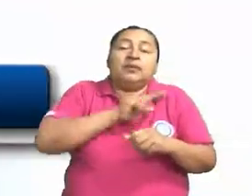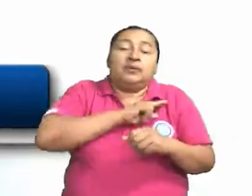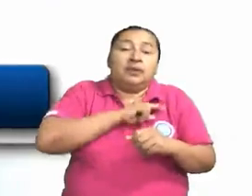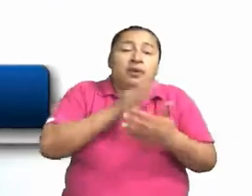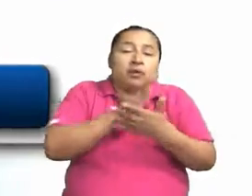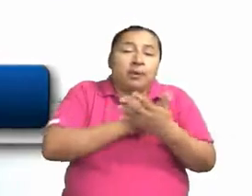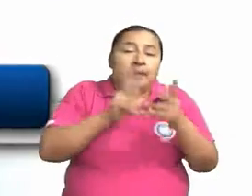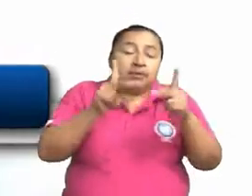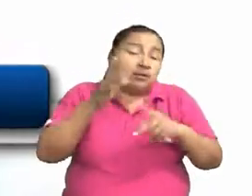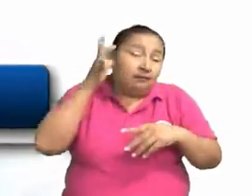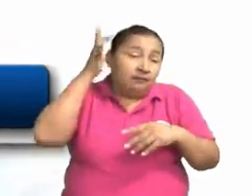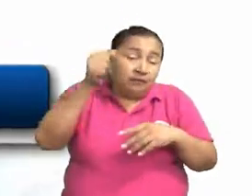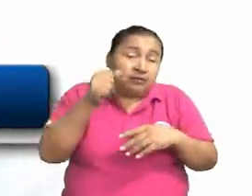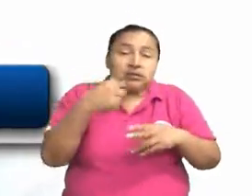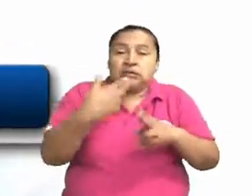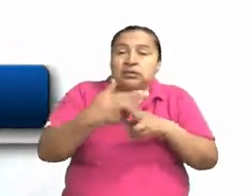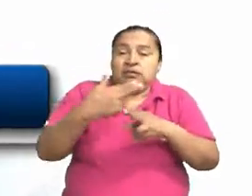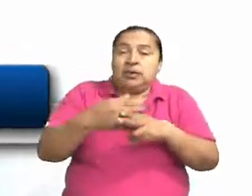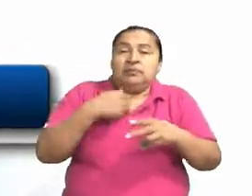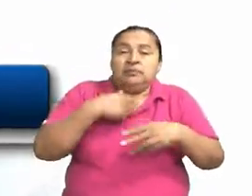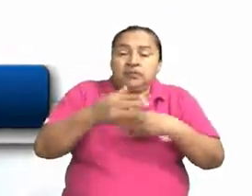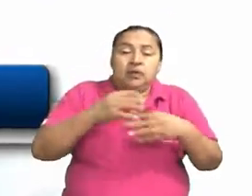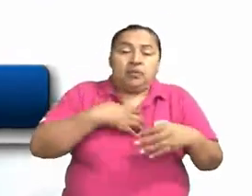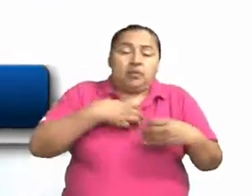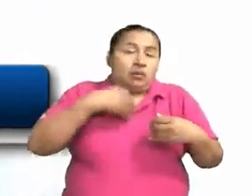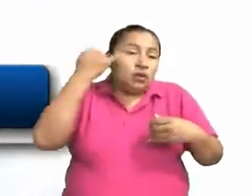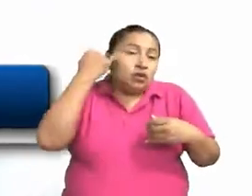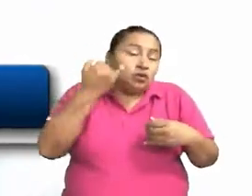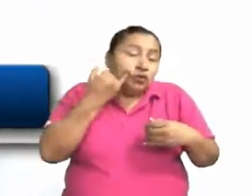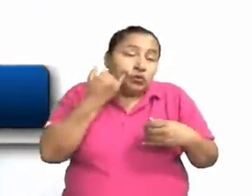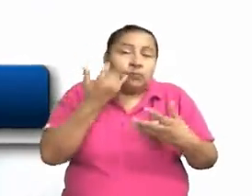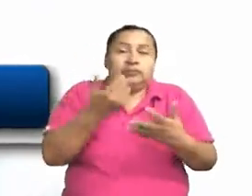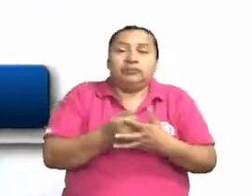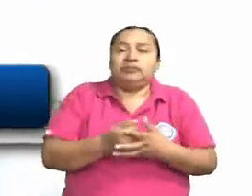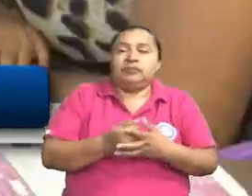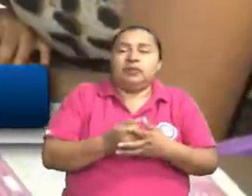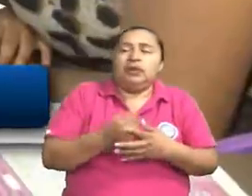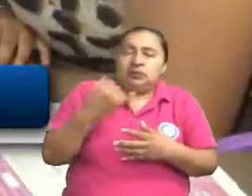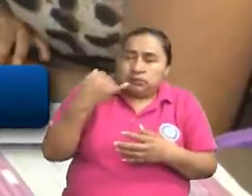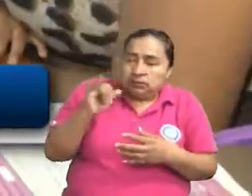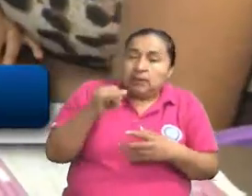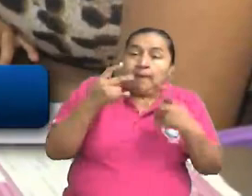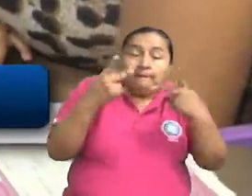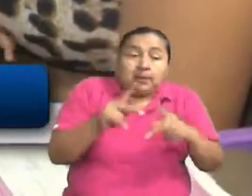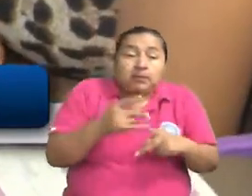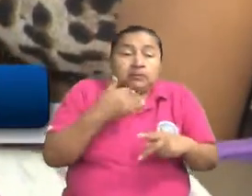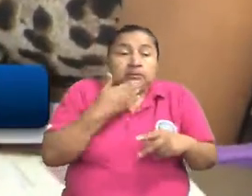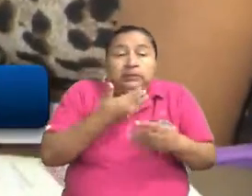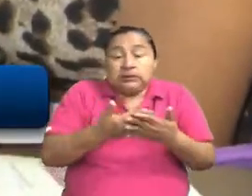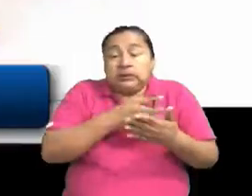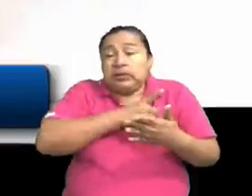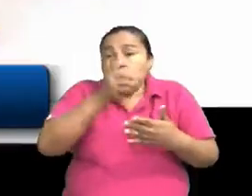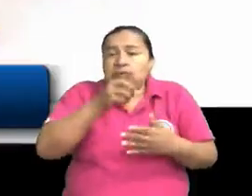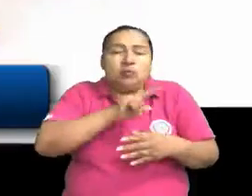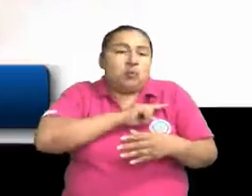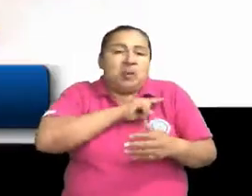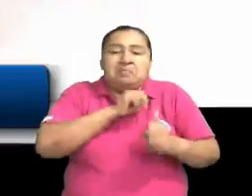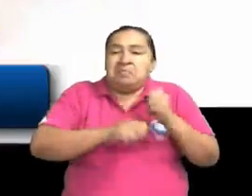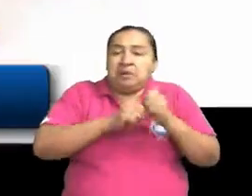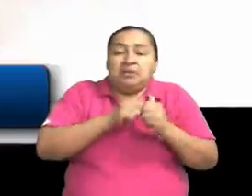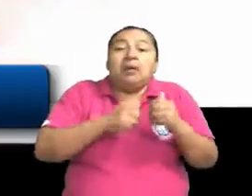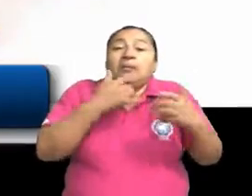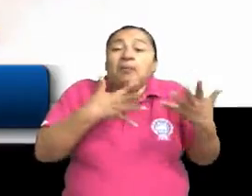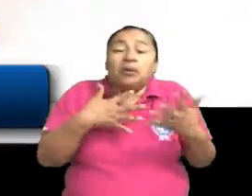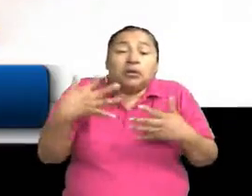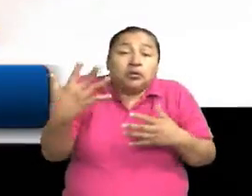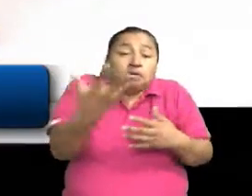estafadores prácticamente que se hacían pasar como acupuntores, así es la palabra, ¿verdad? Sí. Pero gracias a Dios ahora no tenemos ese problema porque